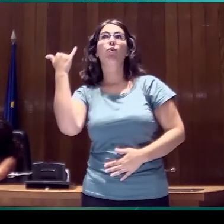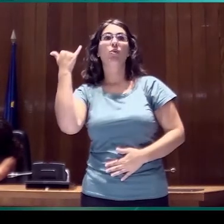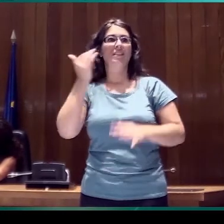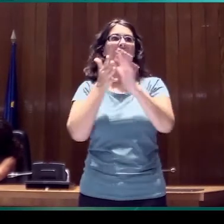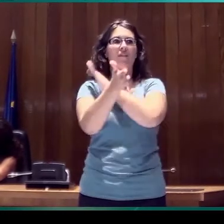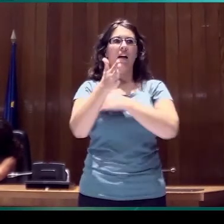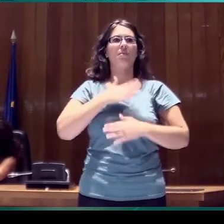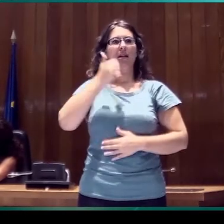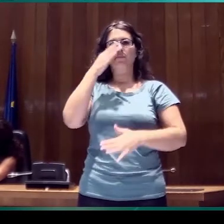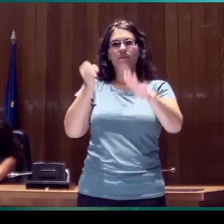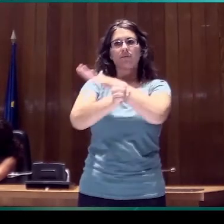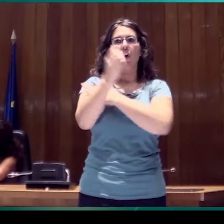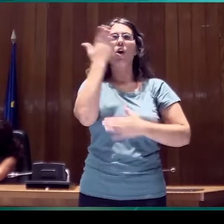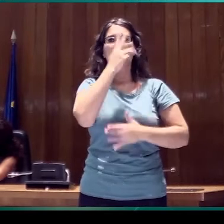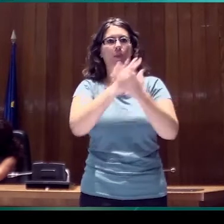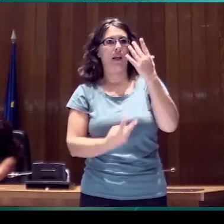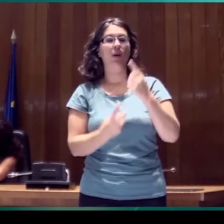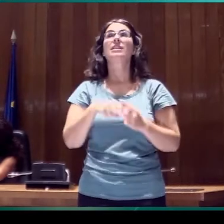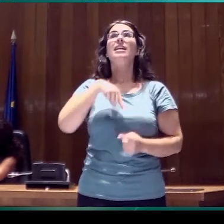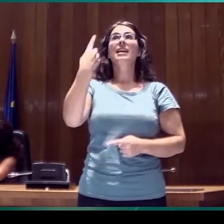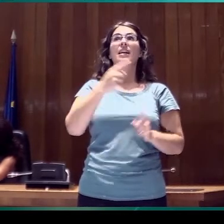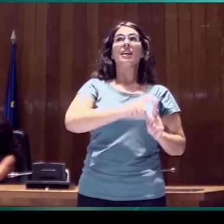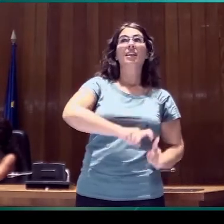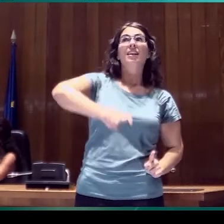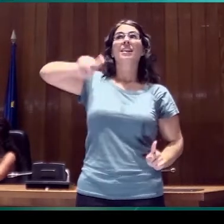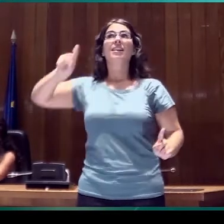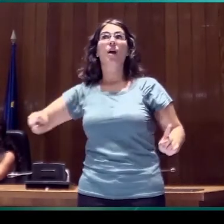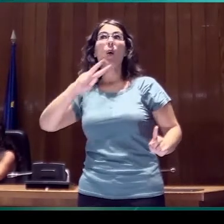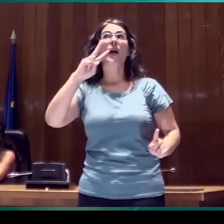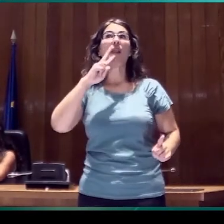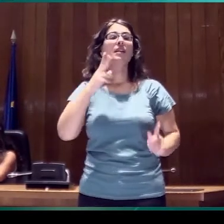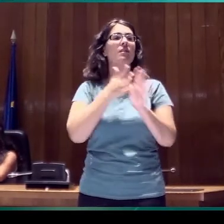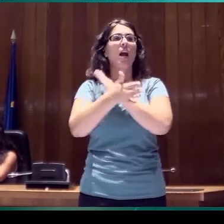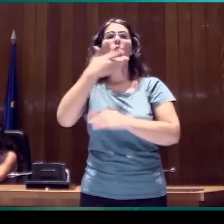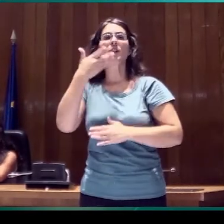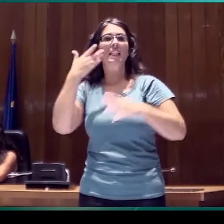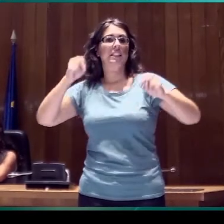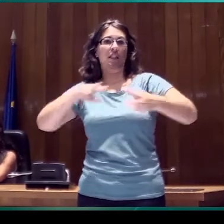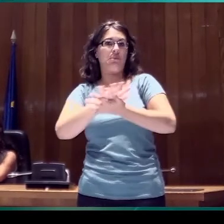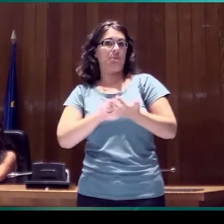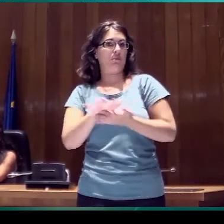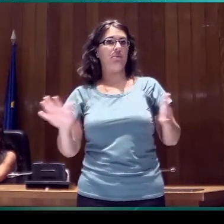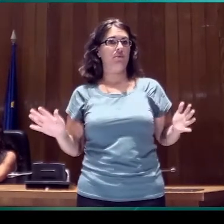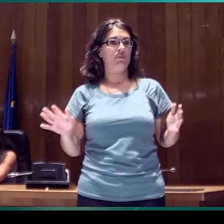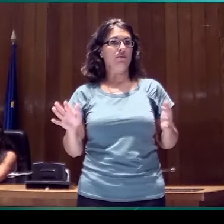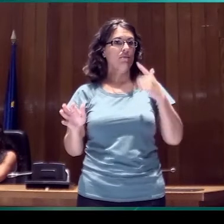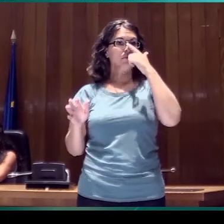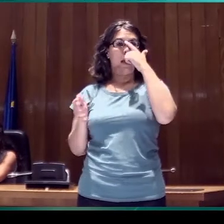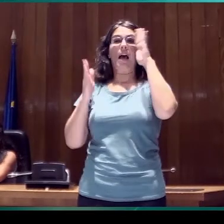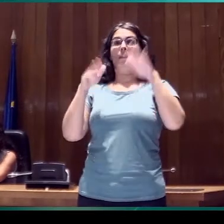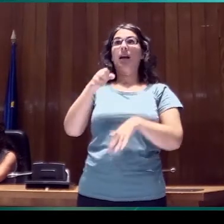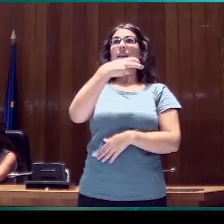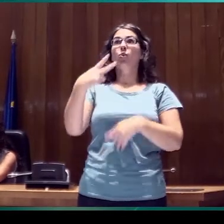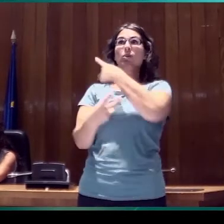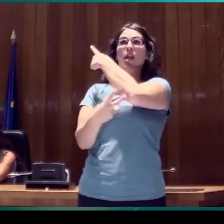escolarizados en colegios bilingües y la línea verde a los oyentes, sin contacto con lengua de signos. Entonces, los resultados que obtuvimos